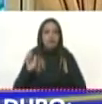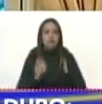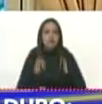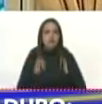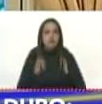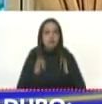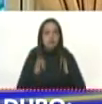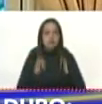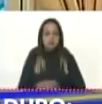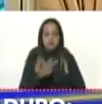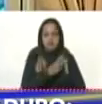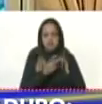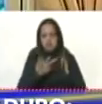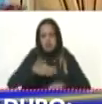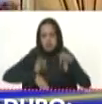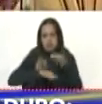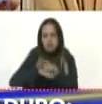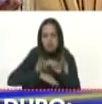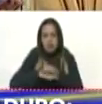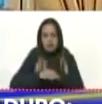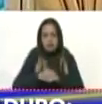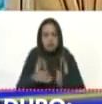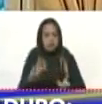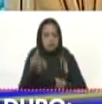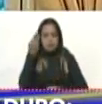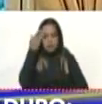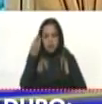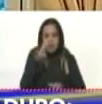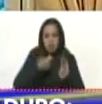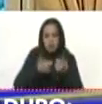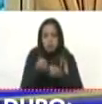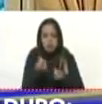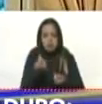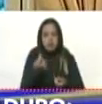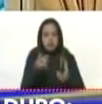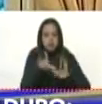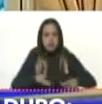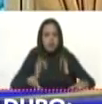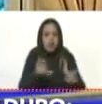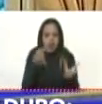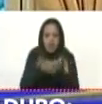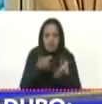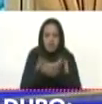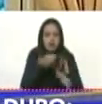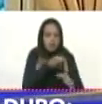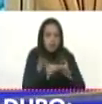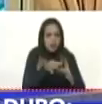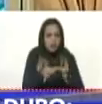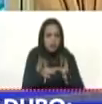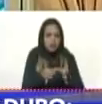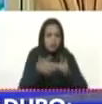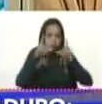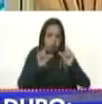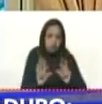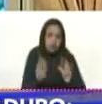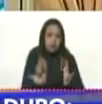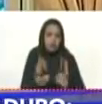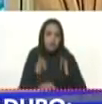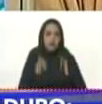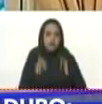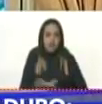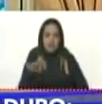zapatos. Cuesta, no sé cuánto costará allí en esa tienda, lo paga en Petro, compadre, y le sale barato, y le dan